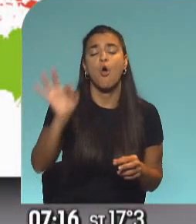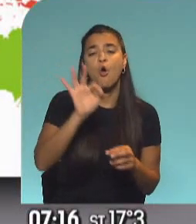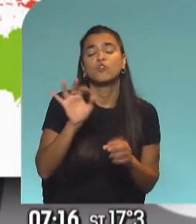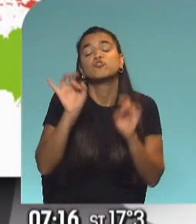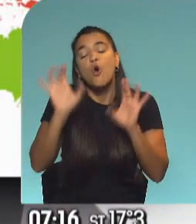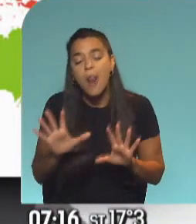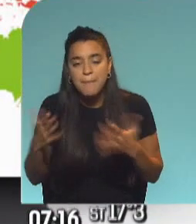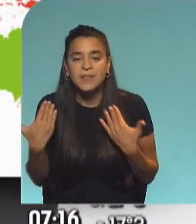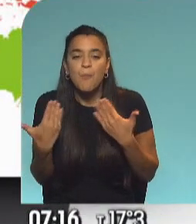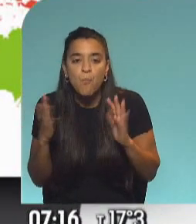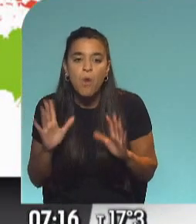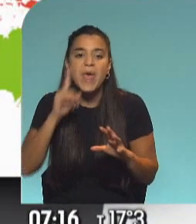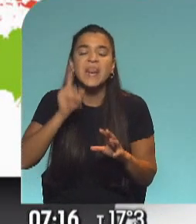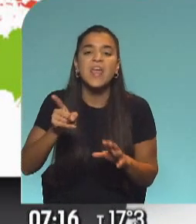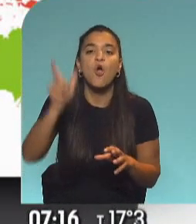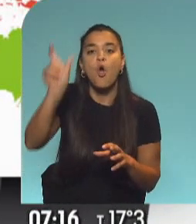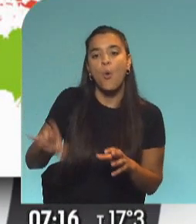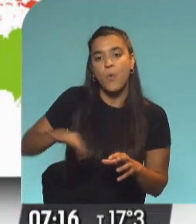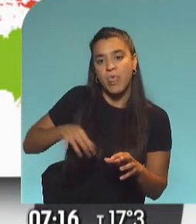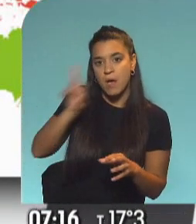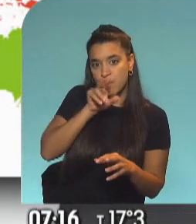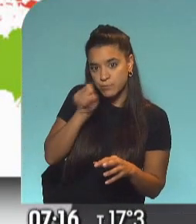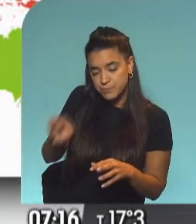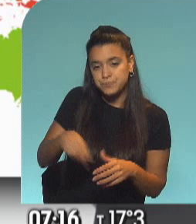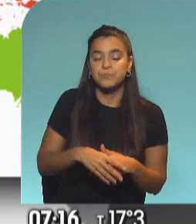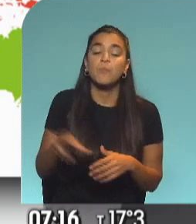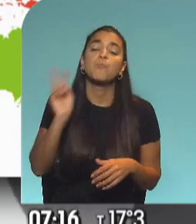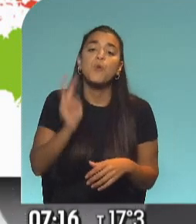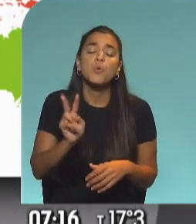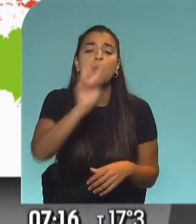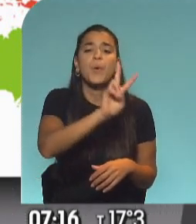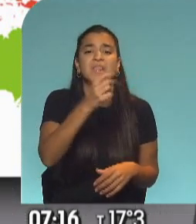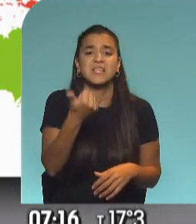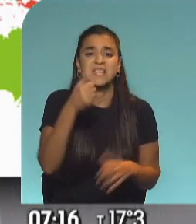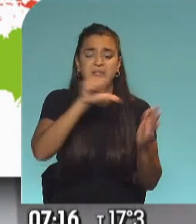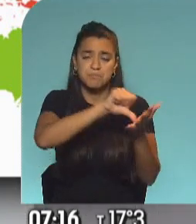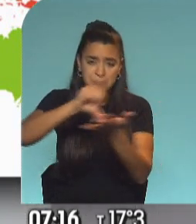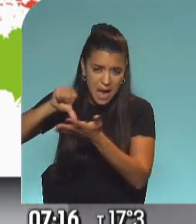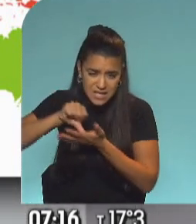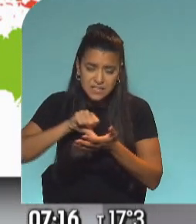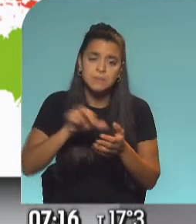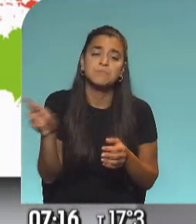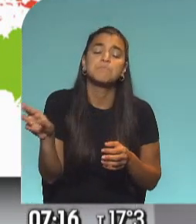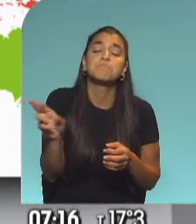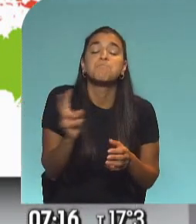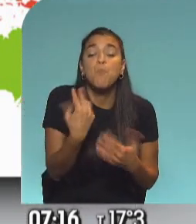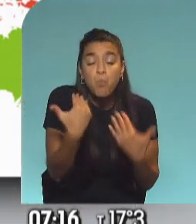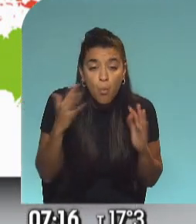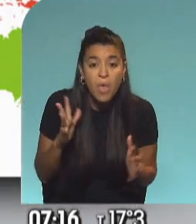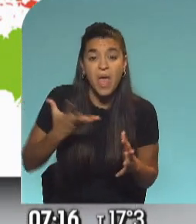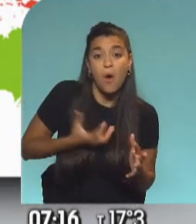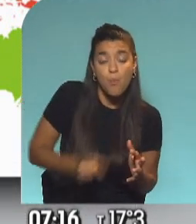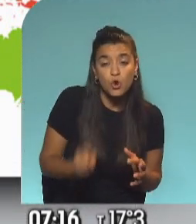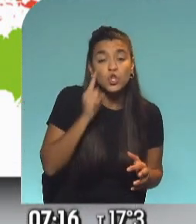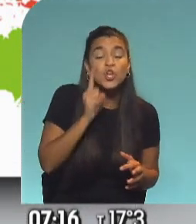en los que está en riesgo la vida de la mujer, totalmente prohibido en 26 países y permitido solo cuando está en riesgo la vida de la mujer